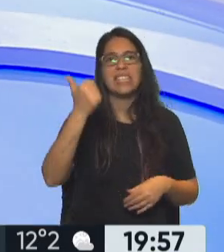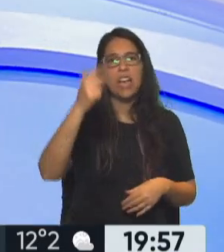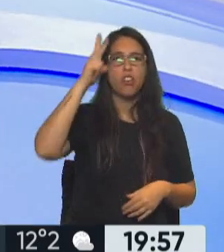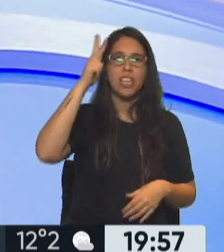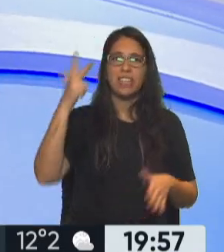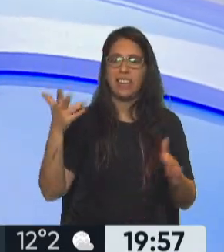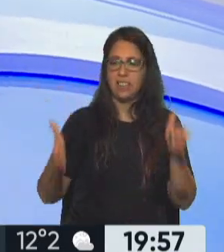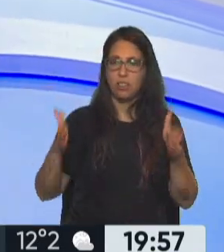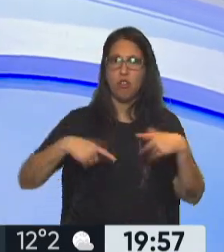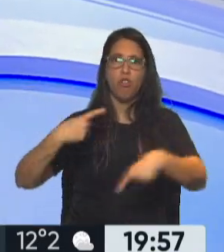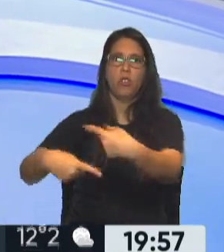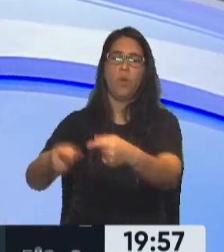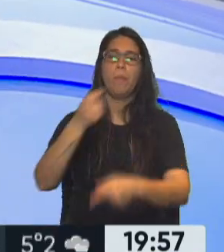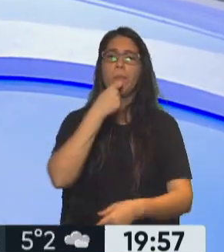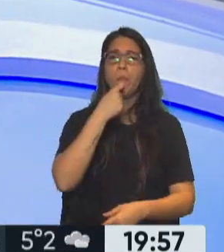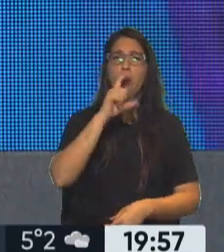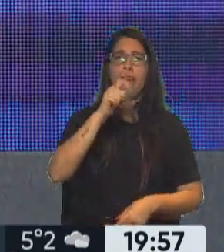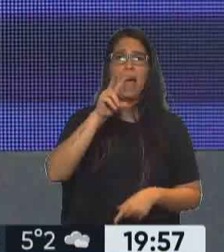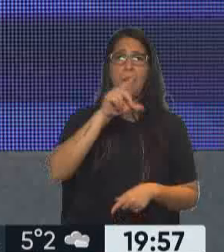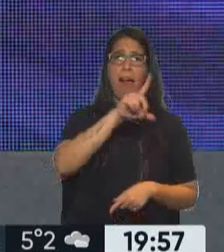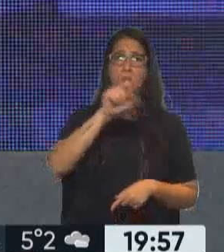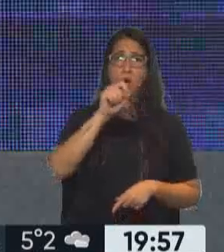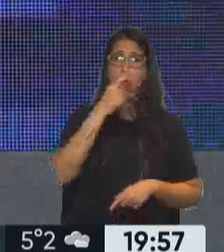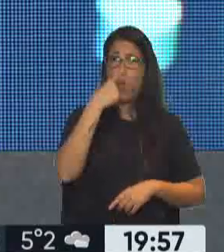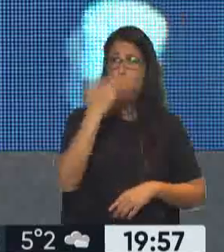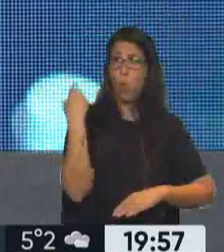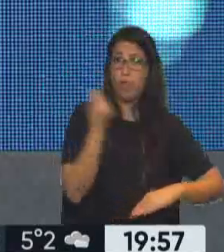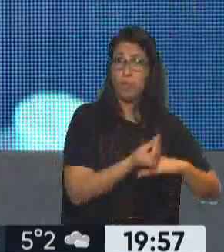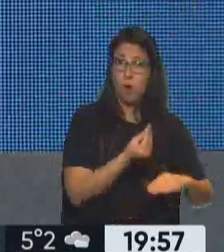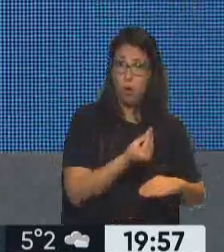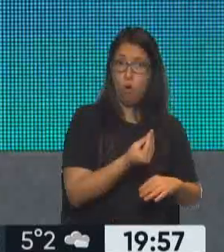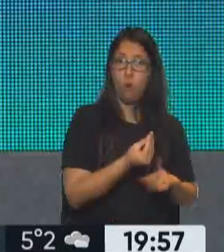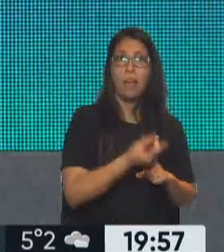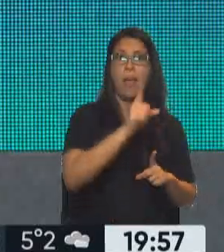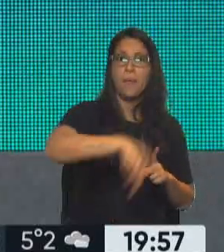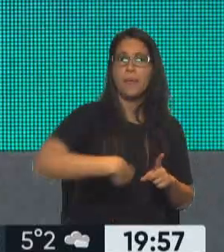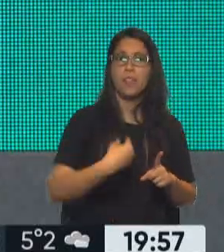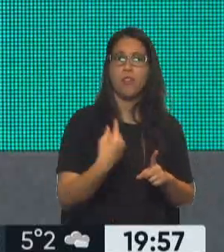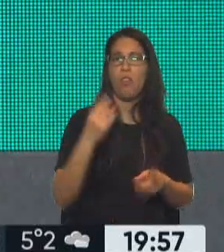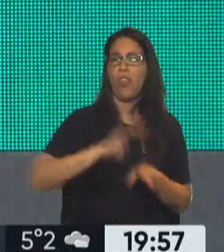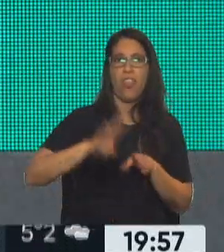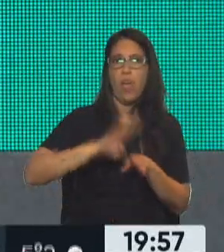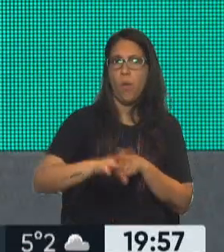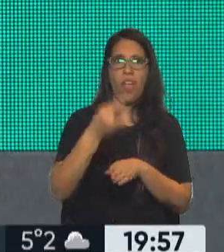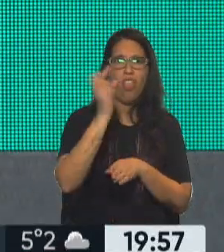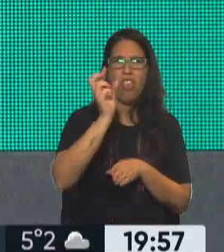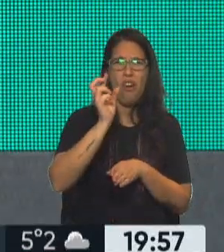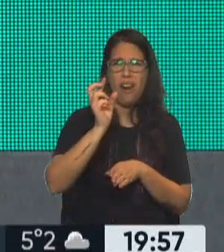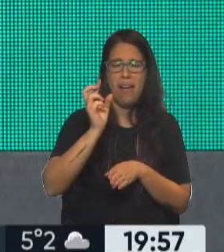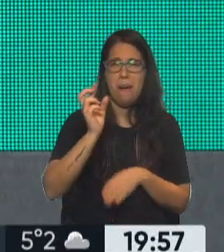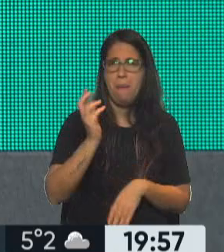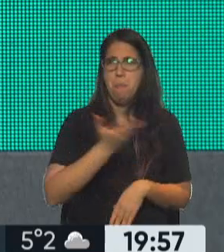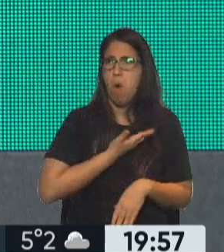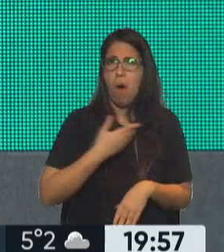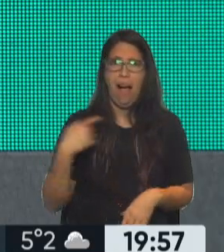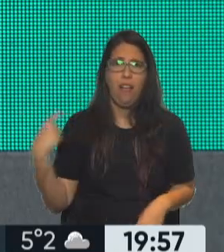Claro. Cavallo fue el último del Central, que además especificó una deuda en dólares. La terminamos pagando